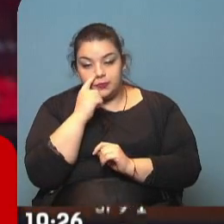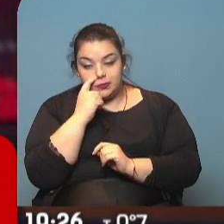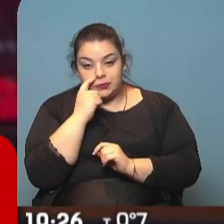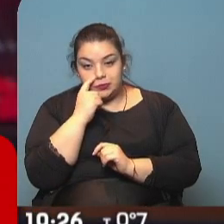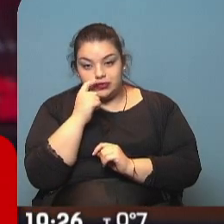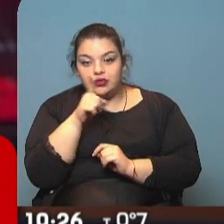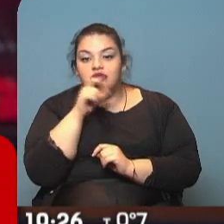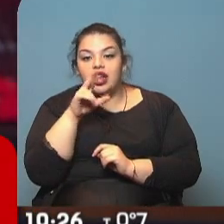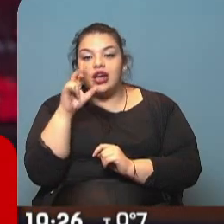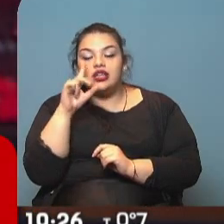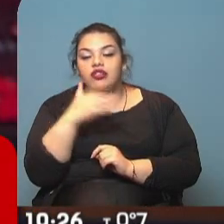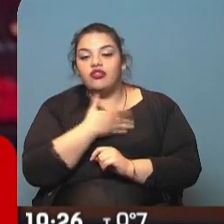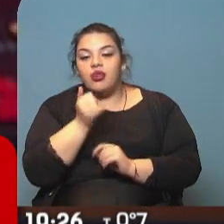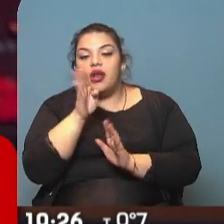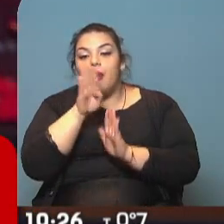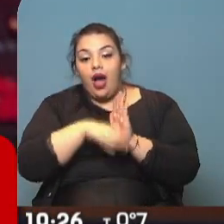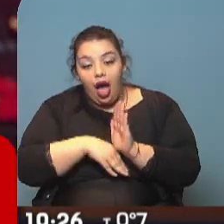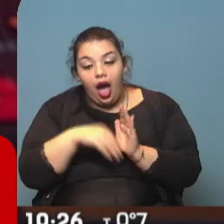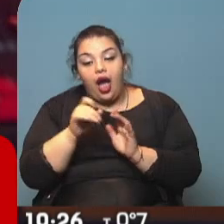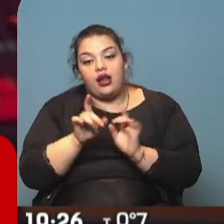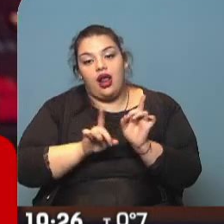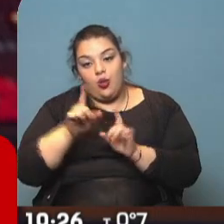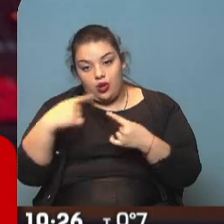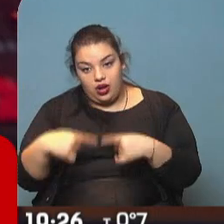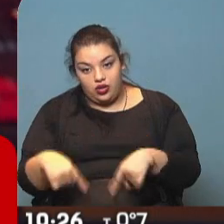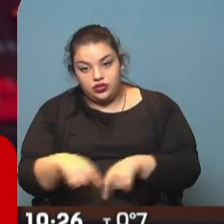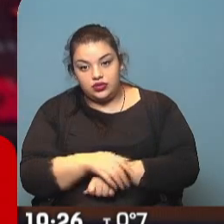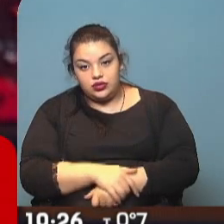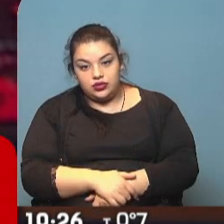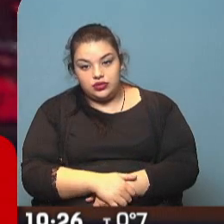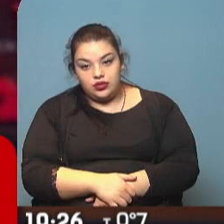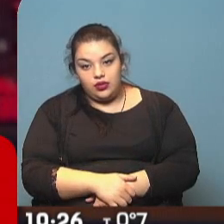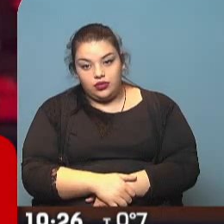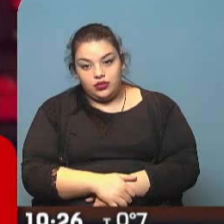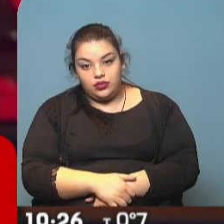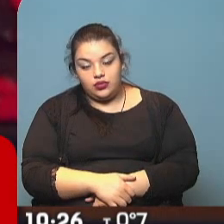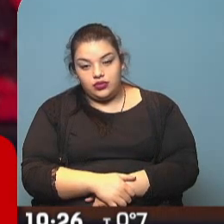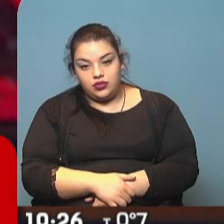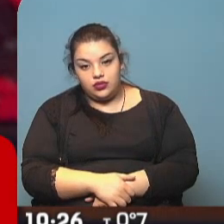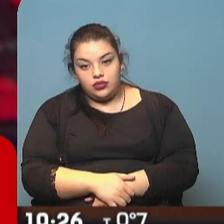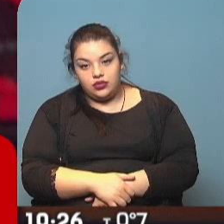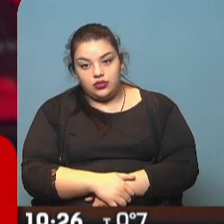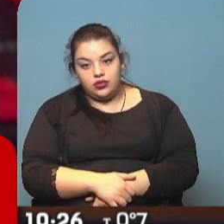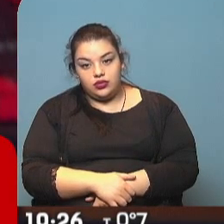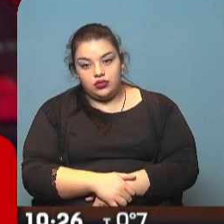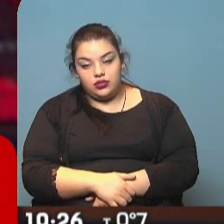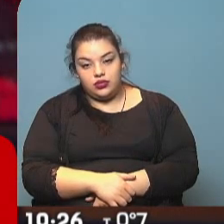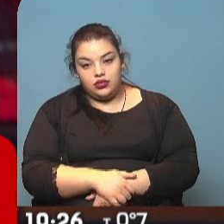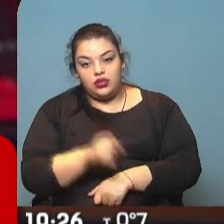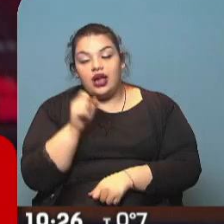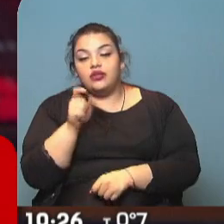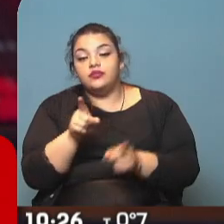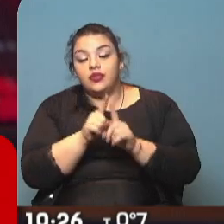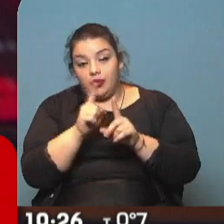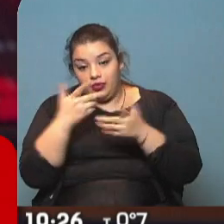buena parte del déficit fiscal y que eso genera ruido político y malestar social porque va contra el poder adquisitivo del salario, con lo